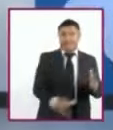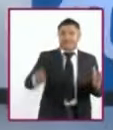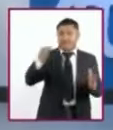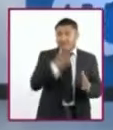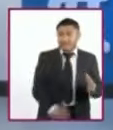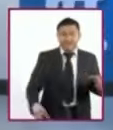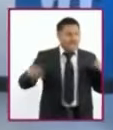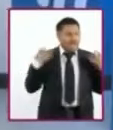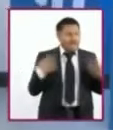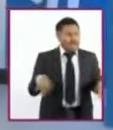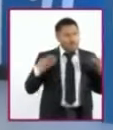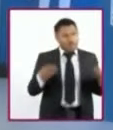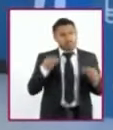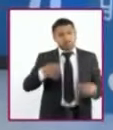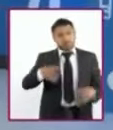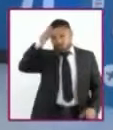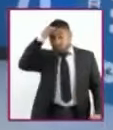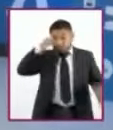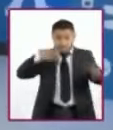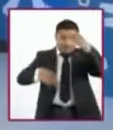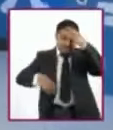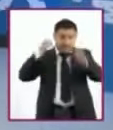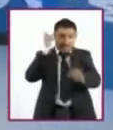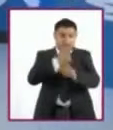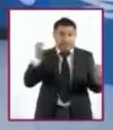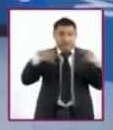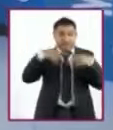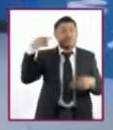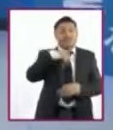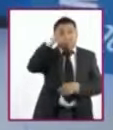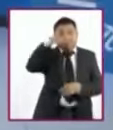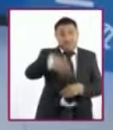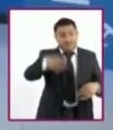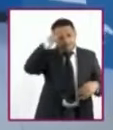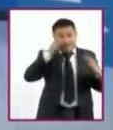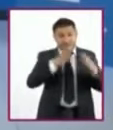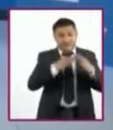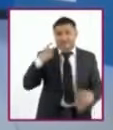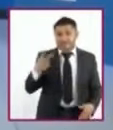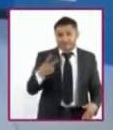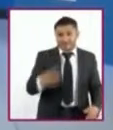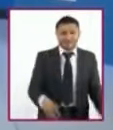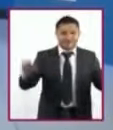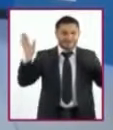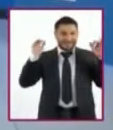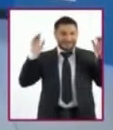por explorar y descubrir, así que nos vemos pronto aquí en Aprende en Casa 2. Hasta la próxima.